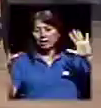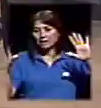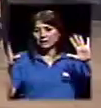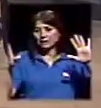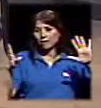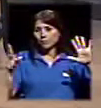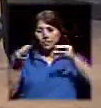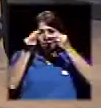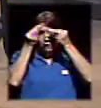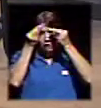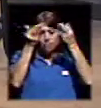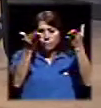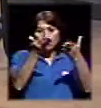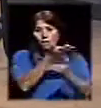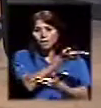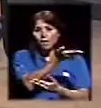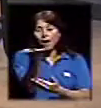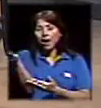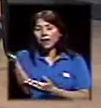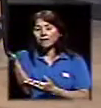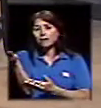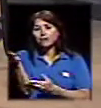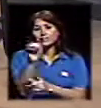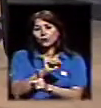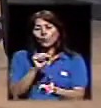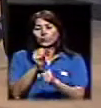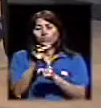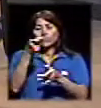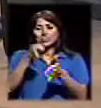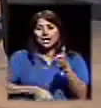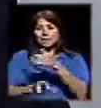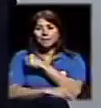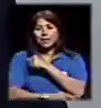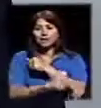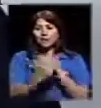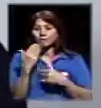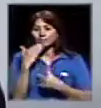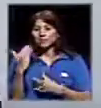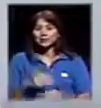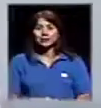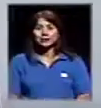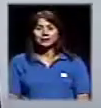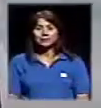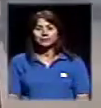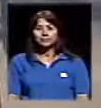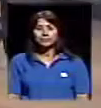a los ciudadanos y ciudadanas de la situación fiscal del país. Muchísimas gracias.